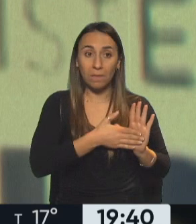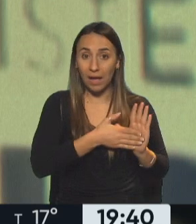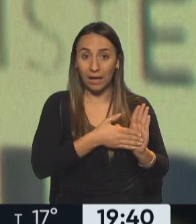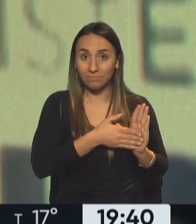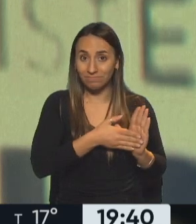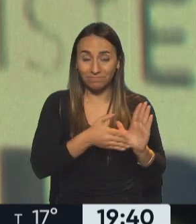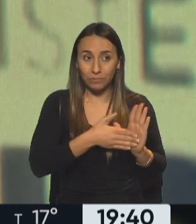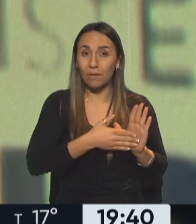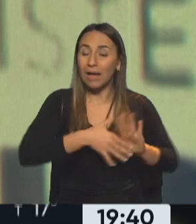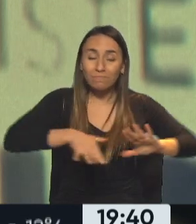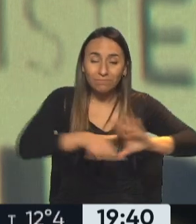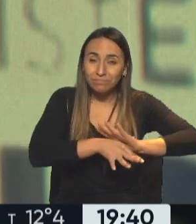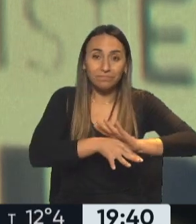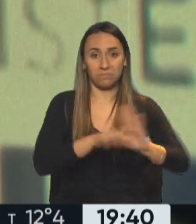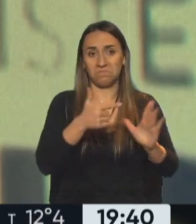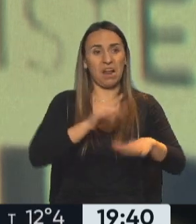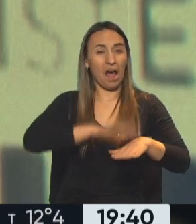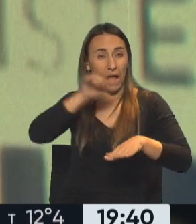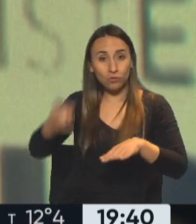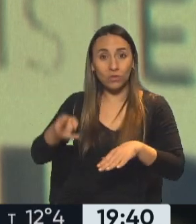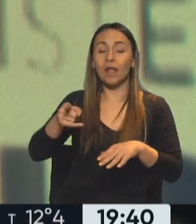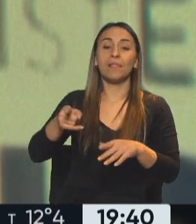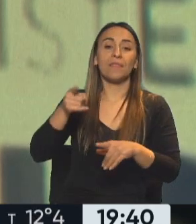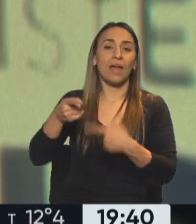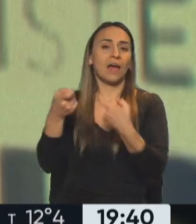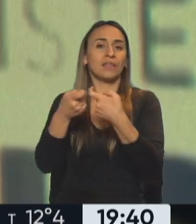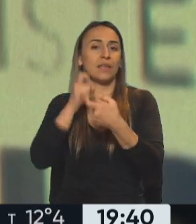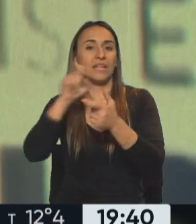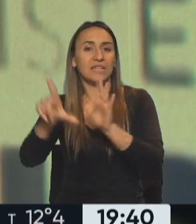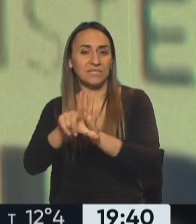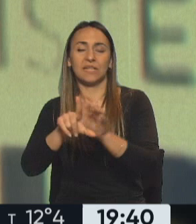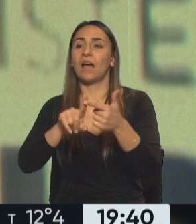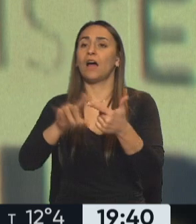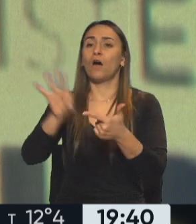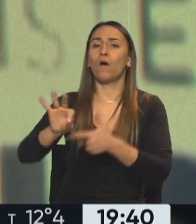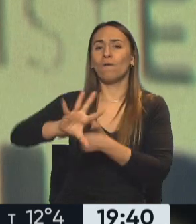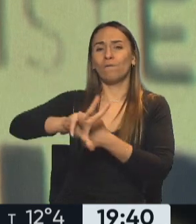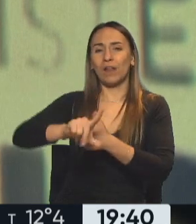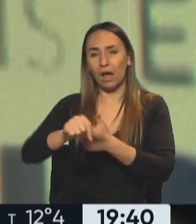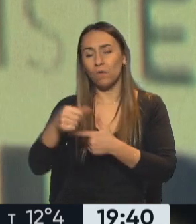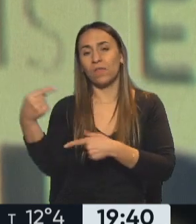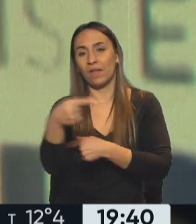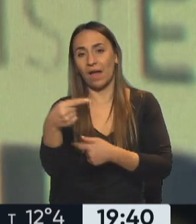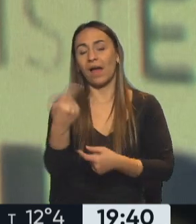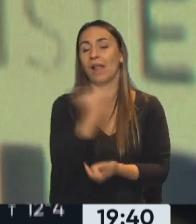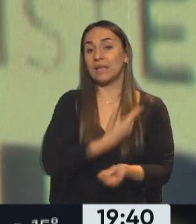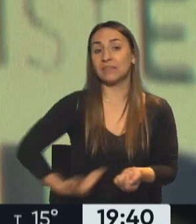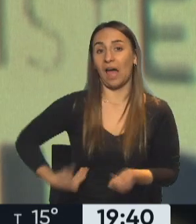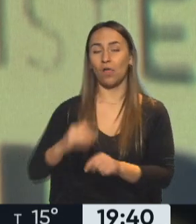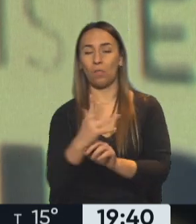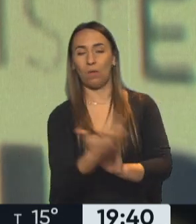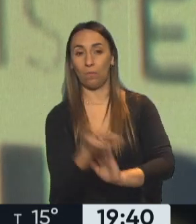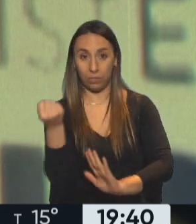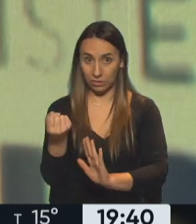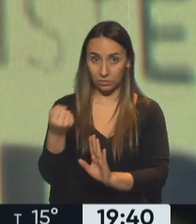no hay prueba concreta para imputarle los delitos de asociación ilícita y defraudación contra la administración pública que les imputaron hoy.